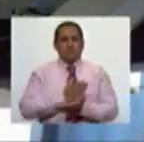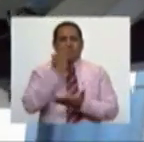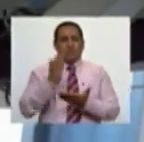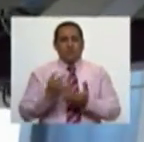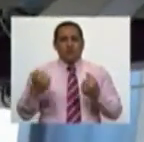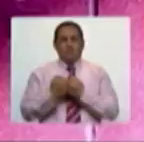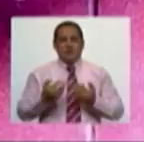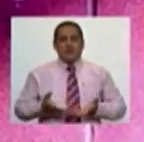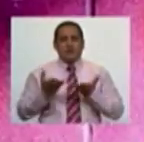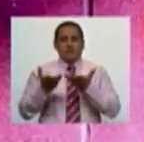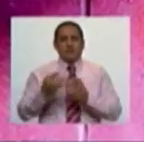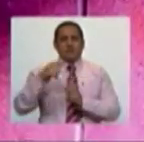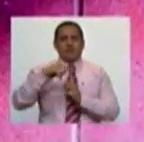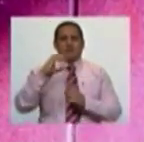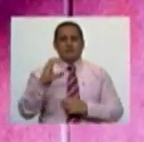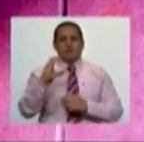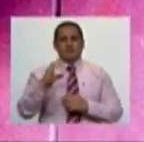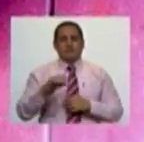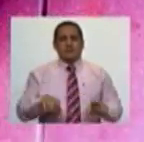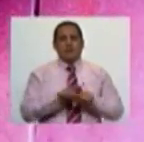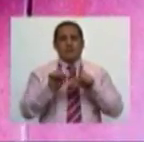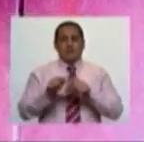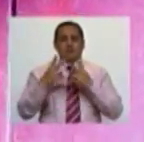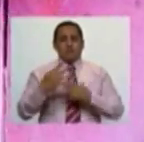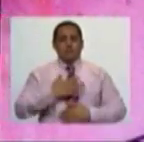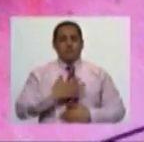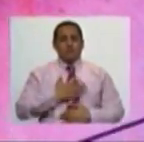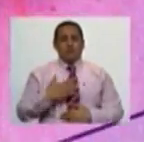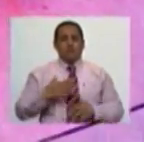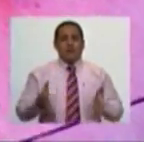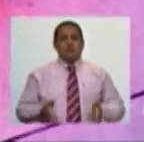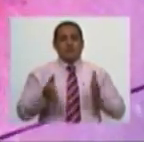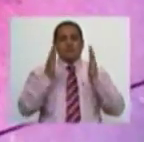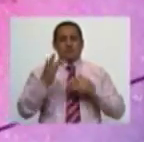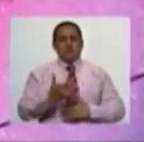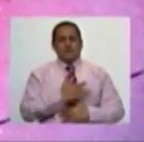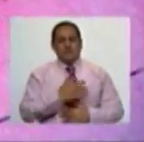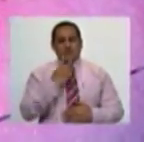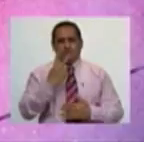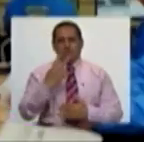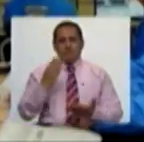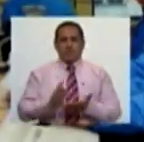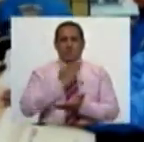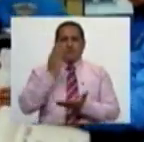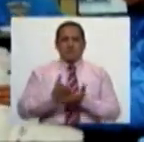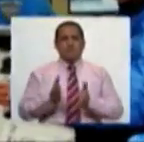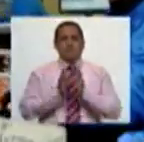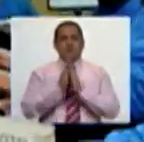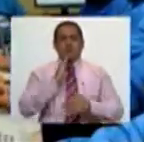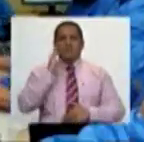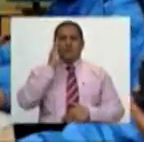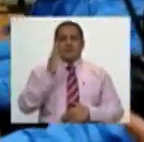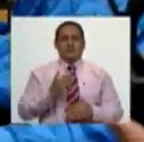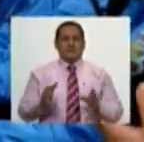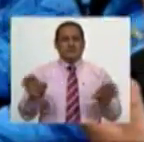de disputa que llegó hasta el Tribunal Constitucional. Una de las propietarias de un edificio, al sentirse vulnerada, solicitó